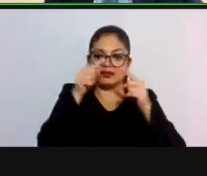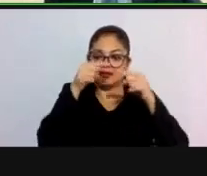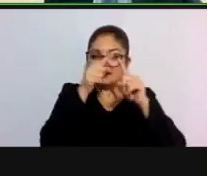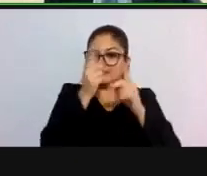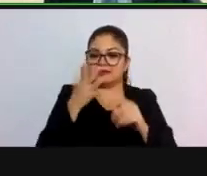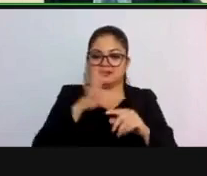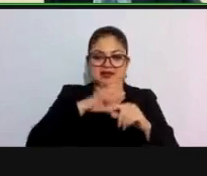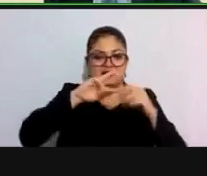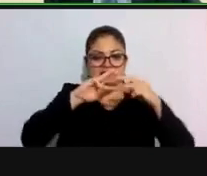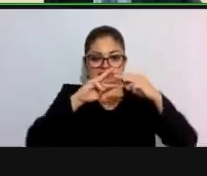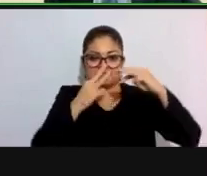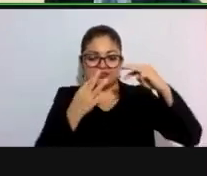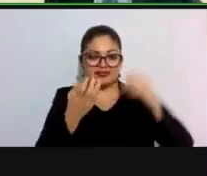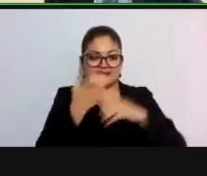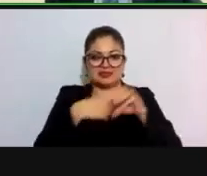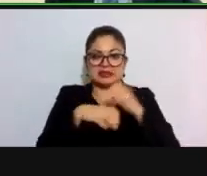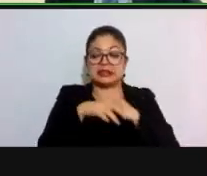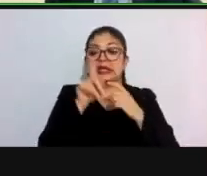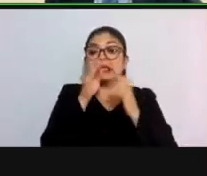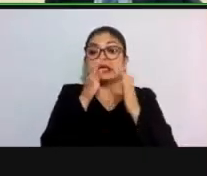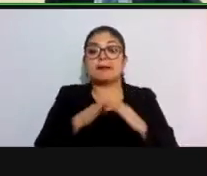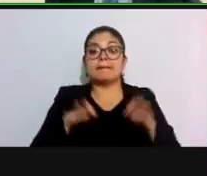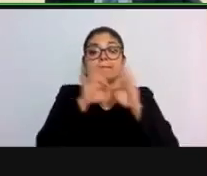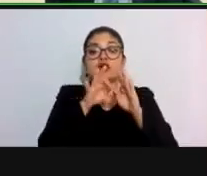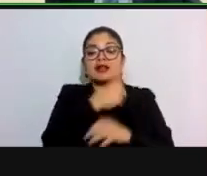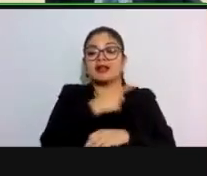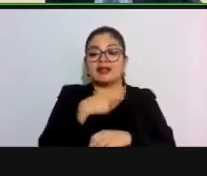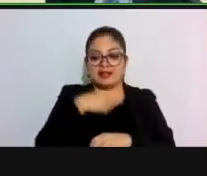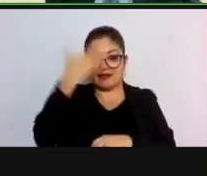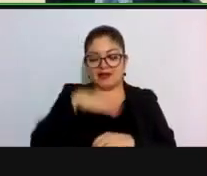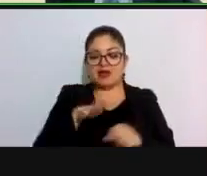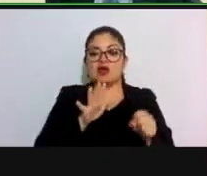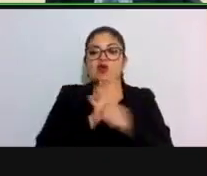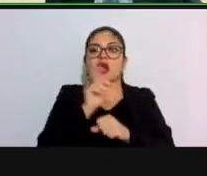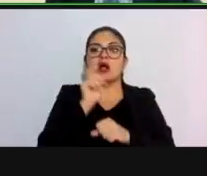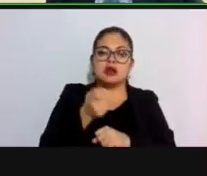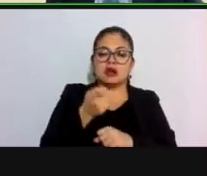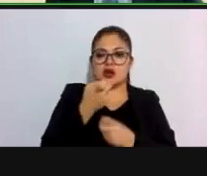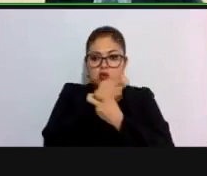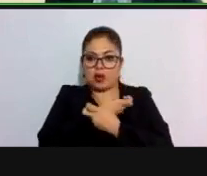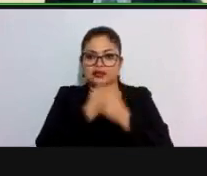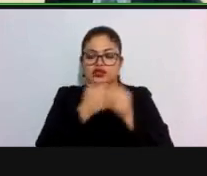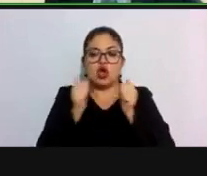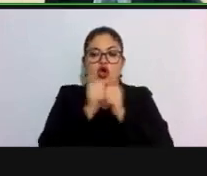su estructura, tanto esquelética como cartilaginosa. Esta estructura que le da